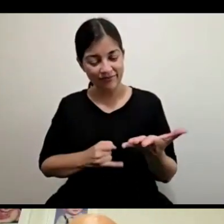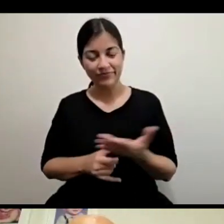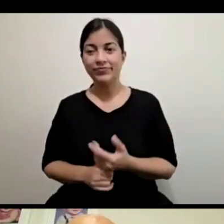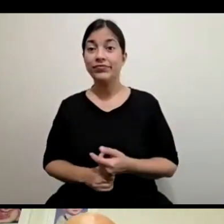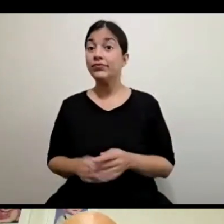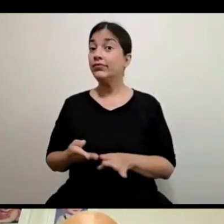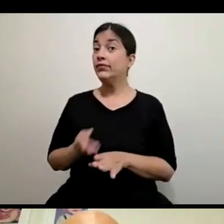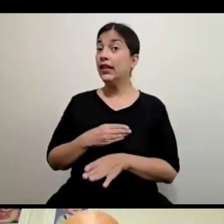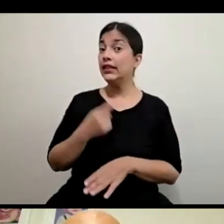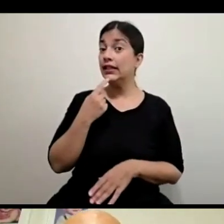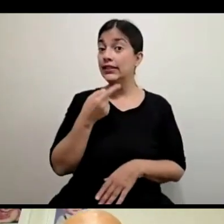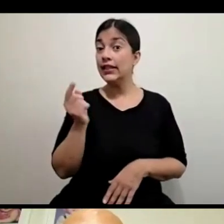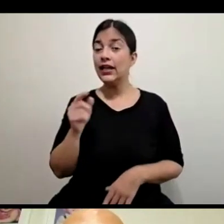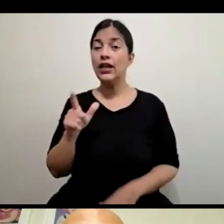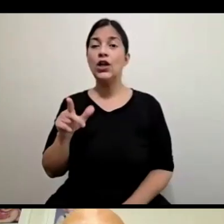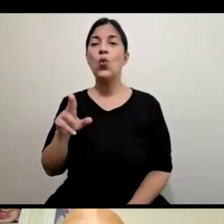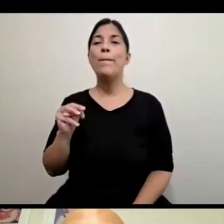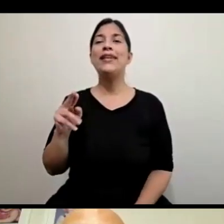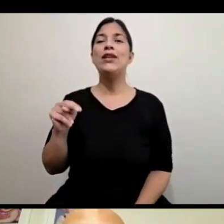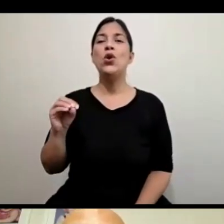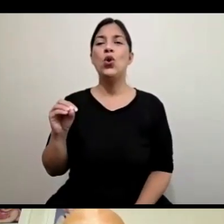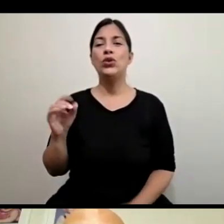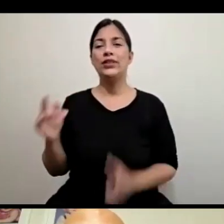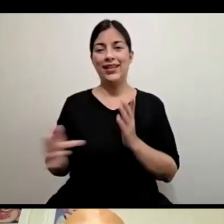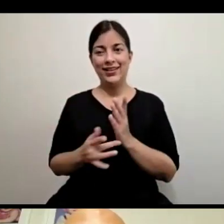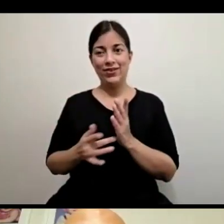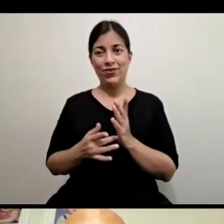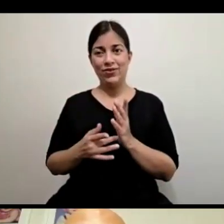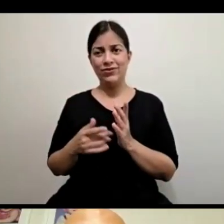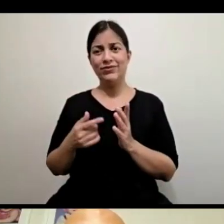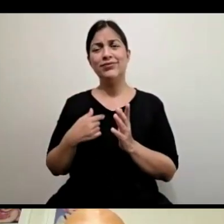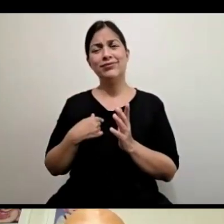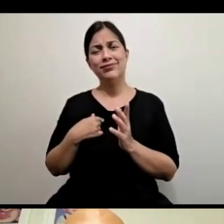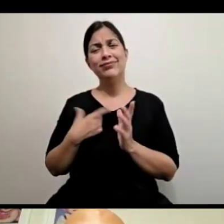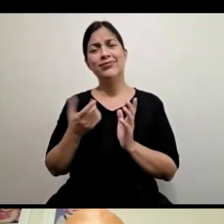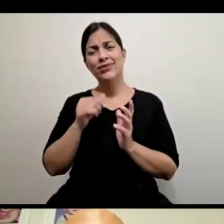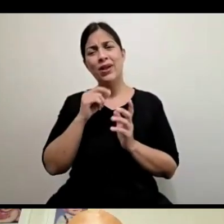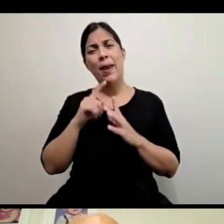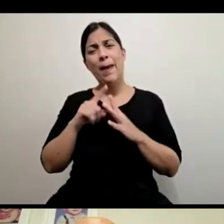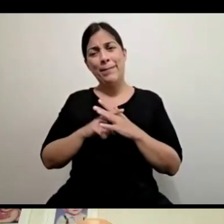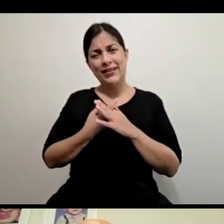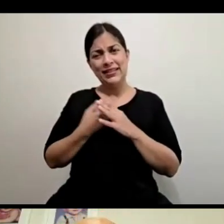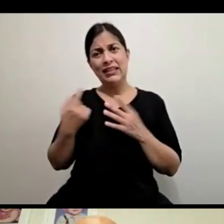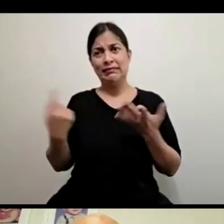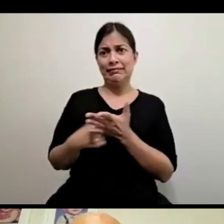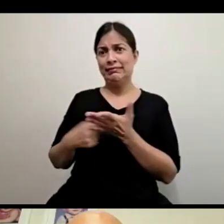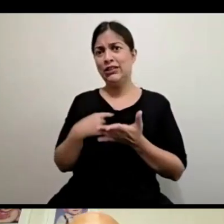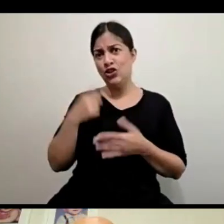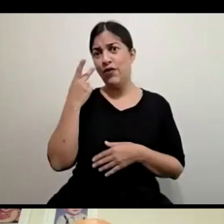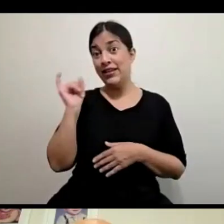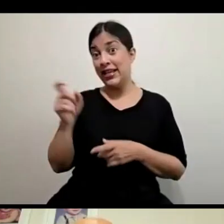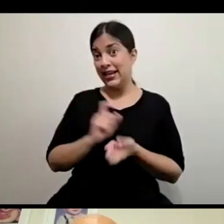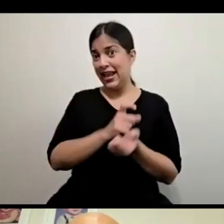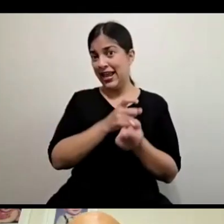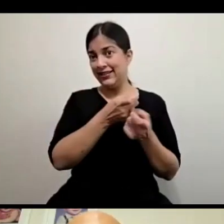decían luminotécnico porque el trabajo del luminotécnico, yo entré un poco en disputa con eso al principio, porque yo vi esa transición. Cuando yo